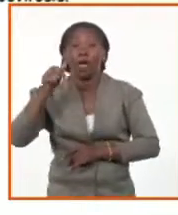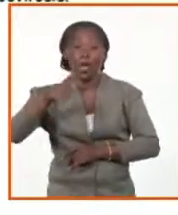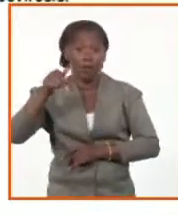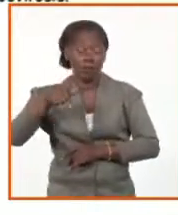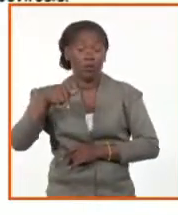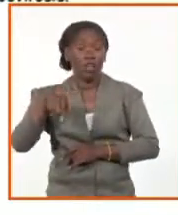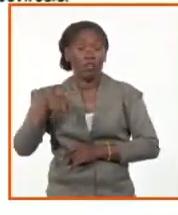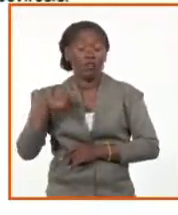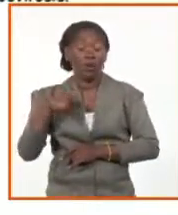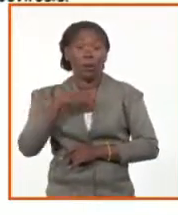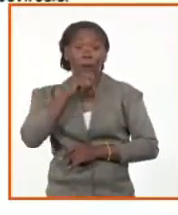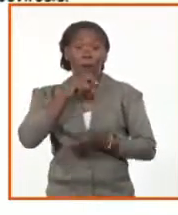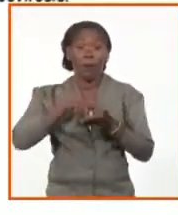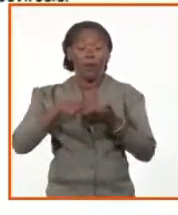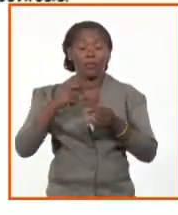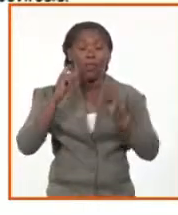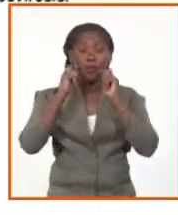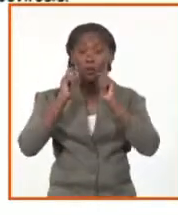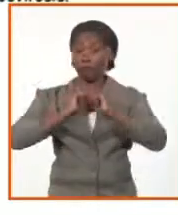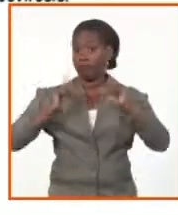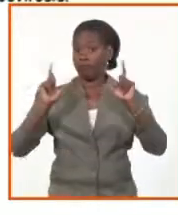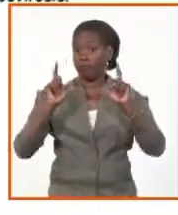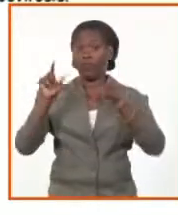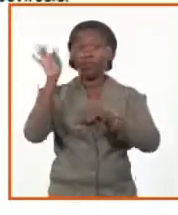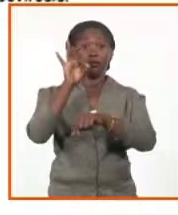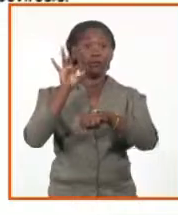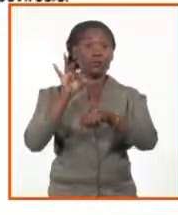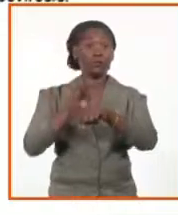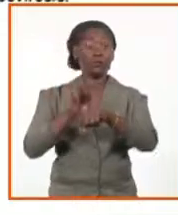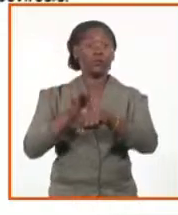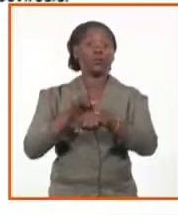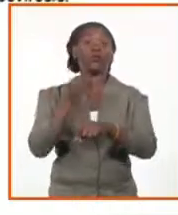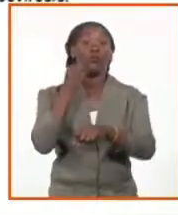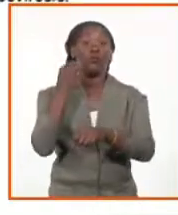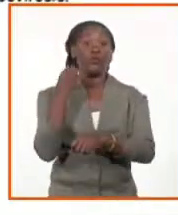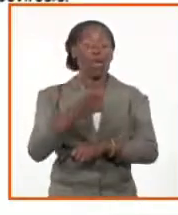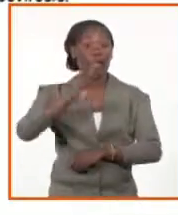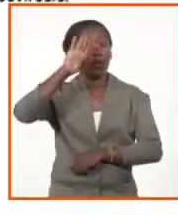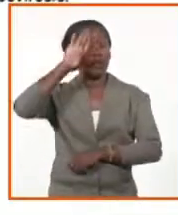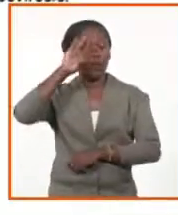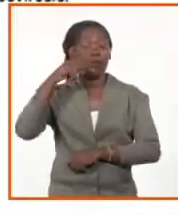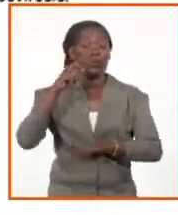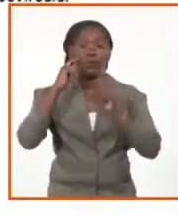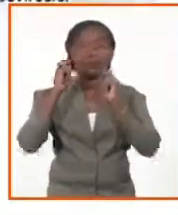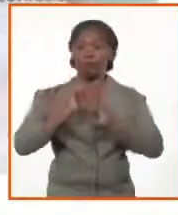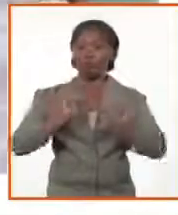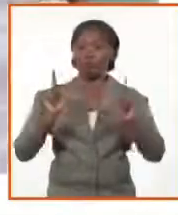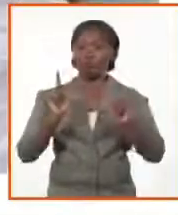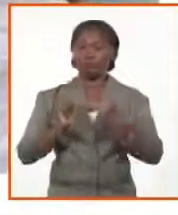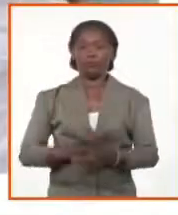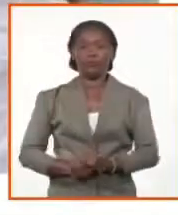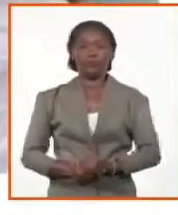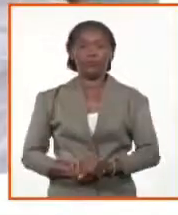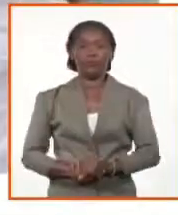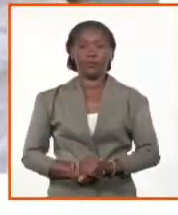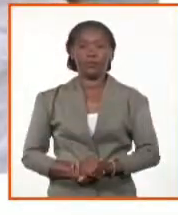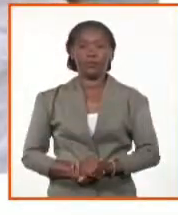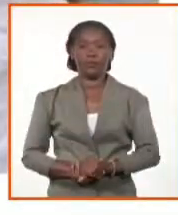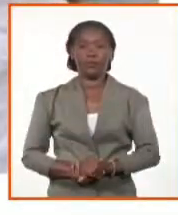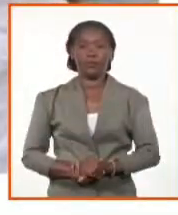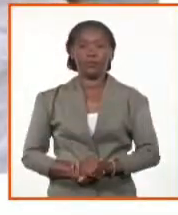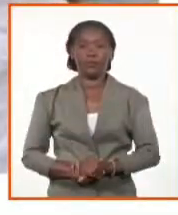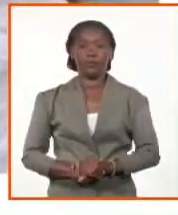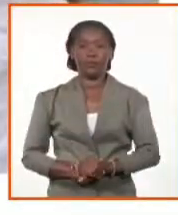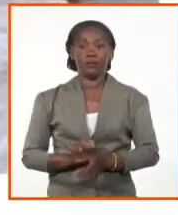se mencionaba como la edad es un factor importante de riesgo por favor las dos siguientes y ahí viene usted es